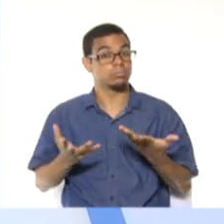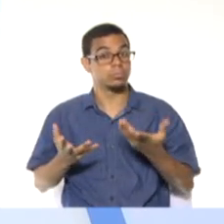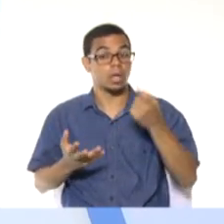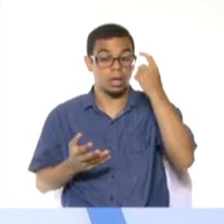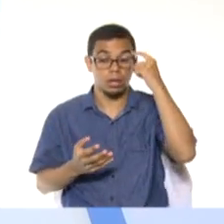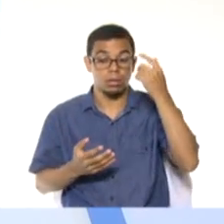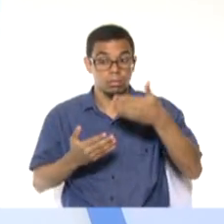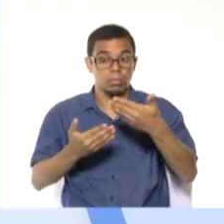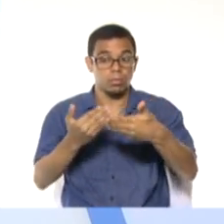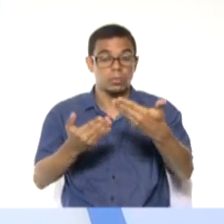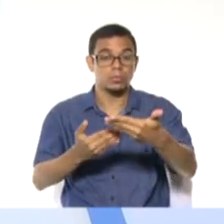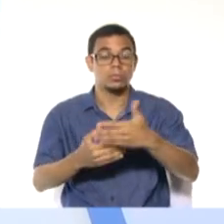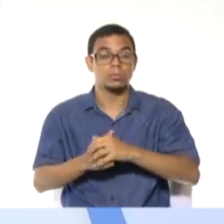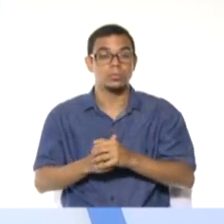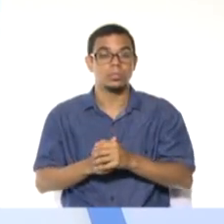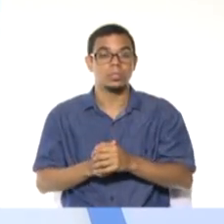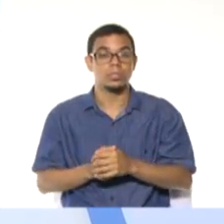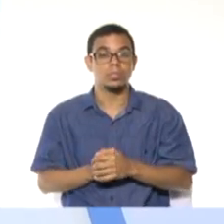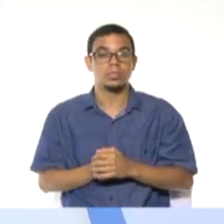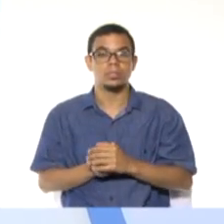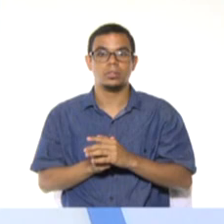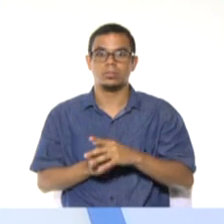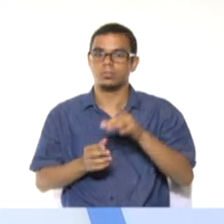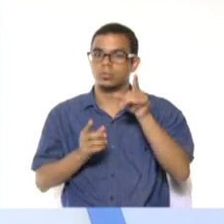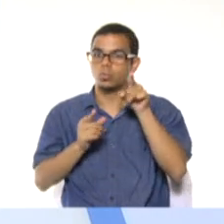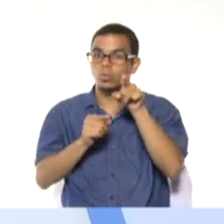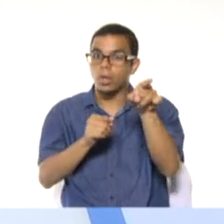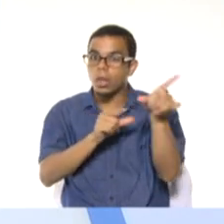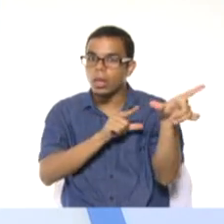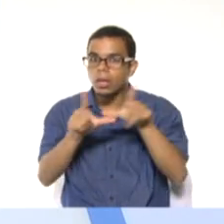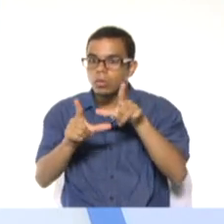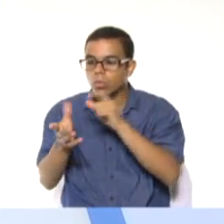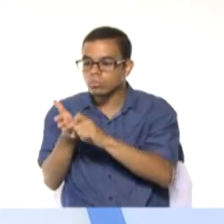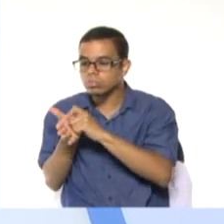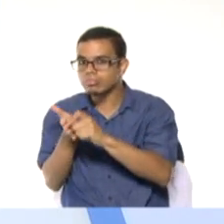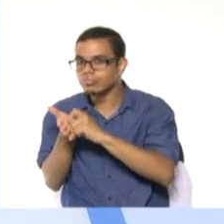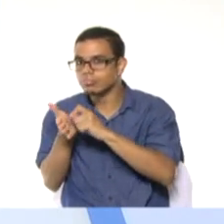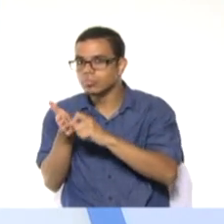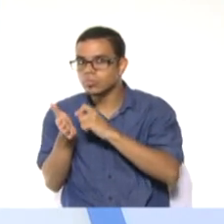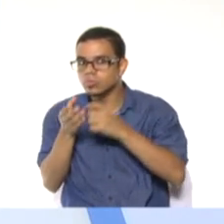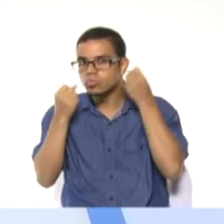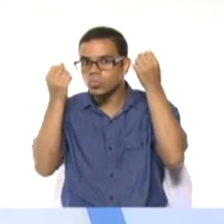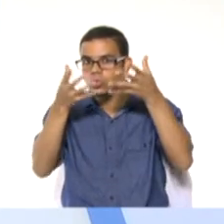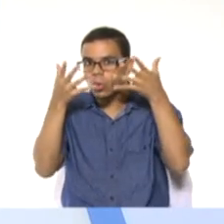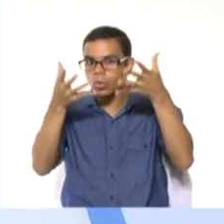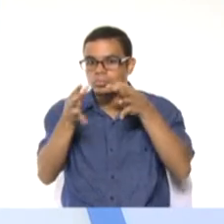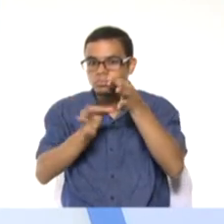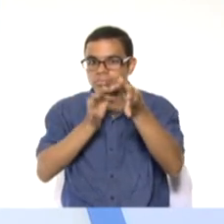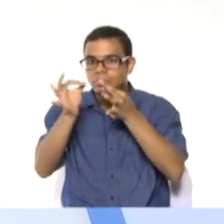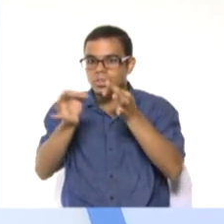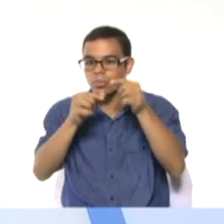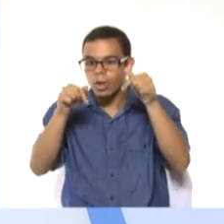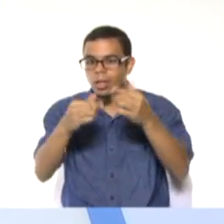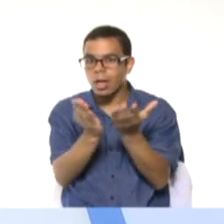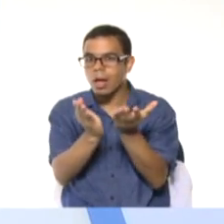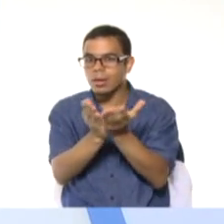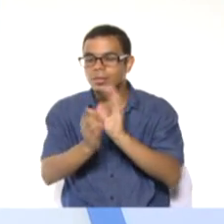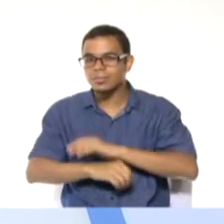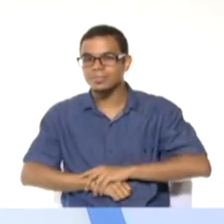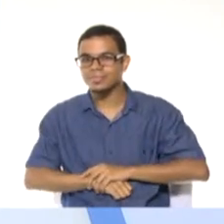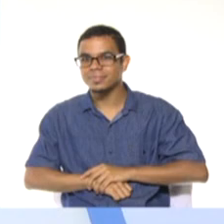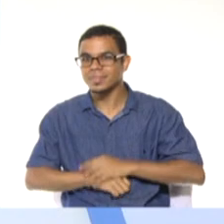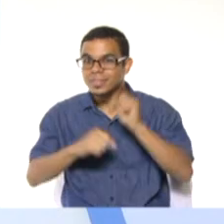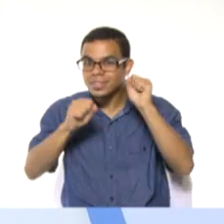día a día. En casa espero que hayan tomado papel y lápiz y hayan anotado todas las orientaciones y clases que nos